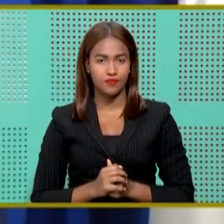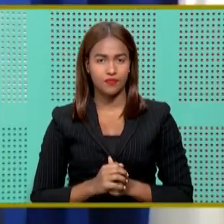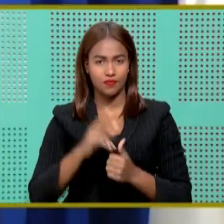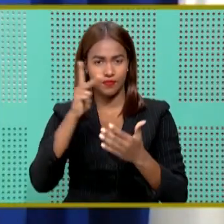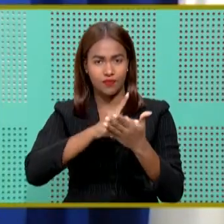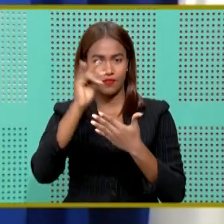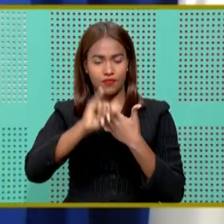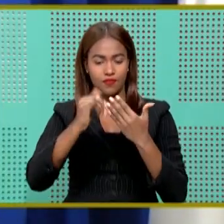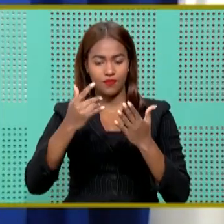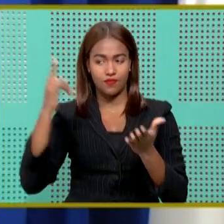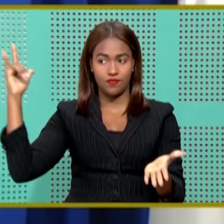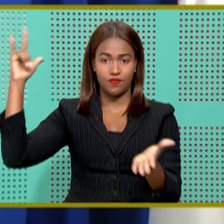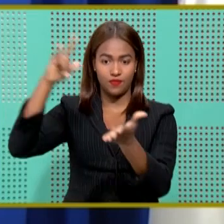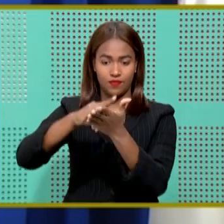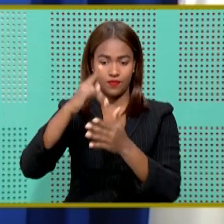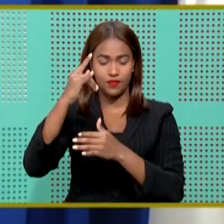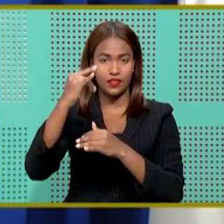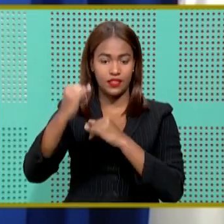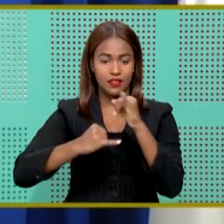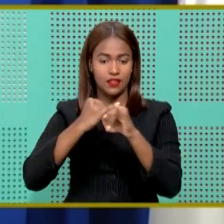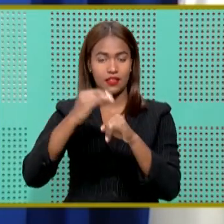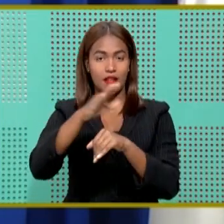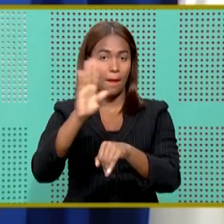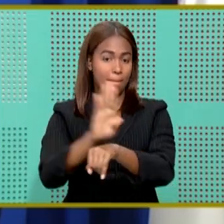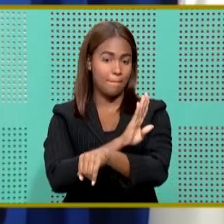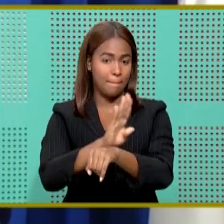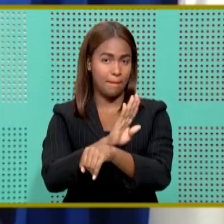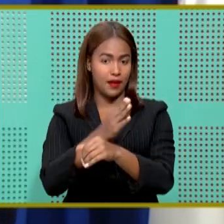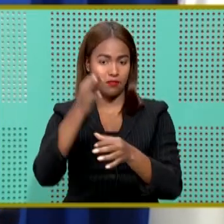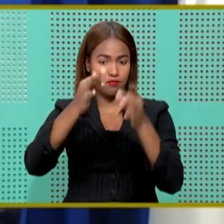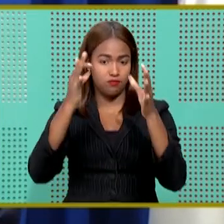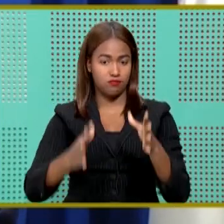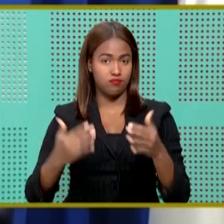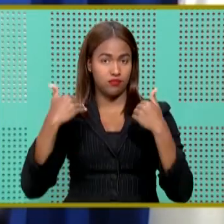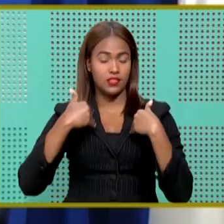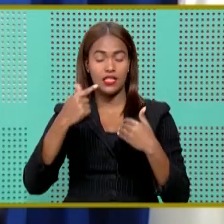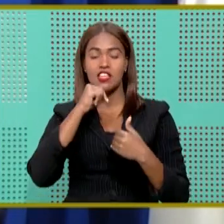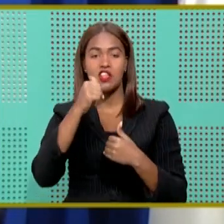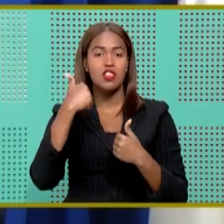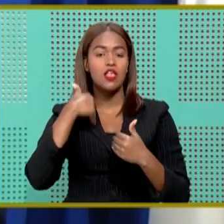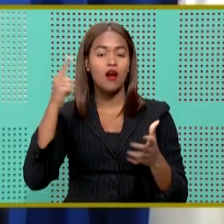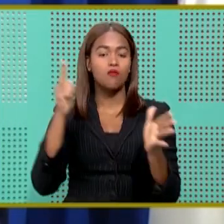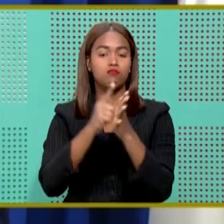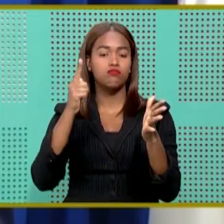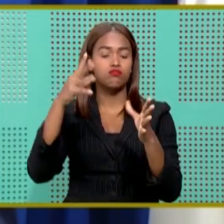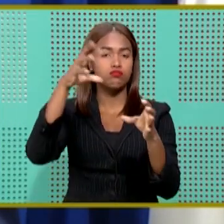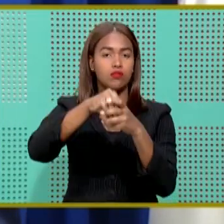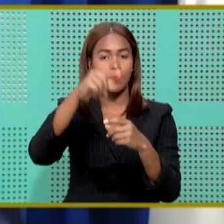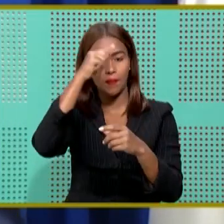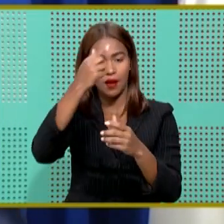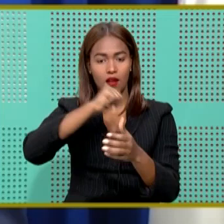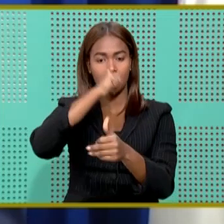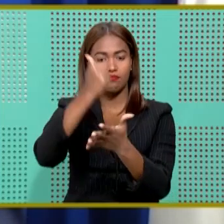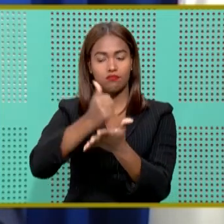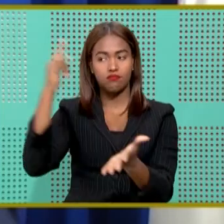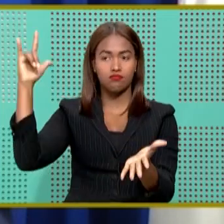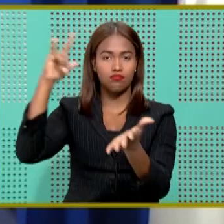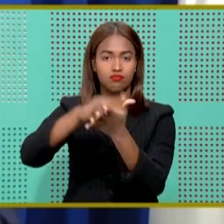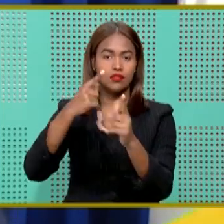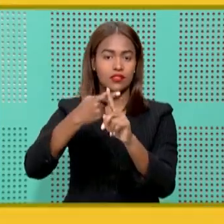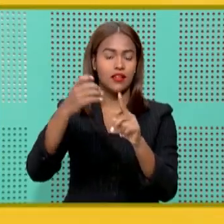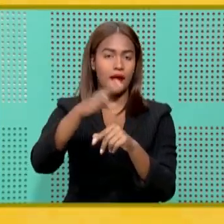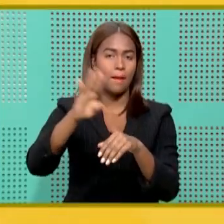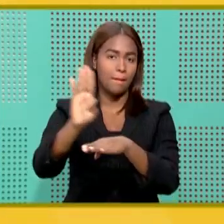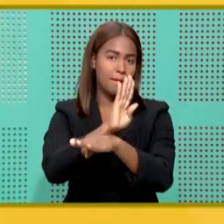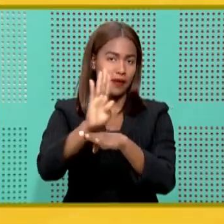proyecto Aeropuerto Internacional de Bávaro. Consultor jurídico asegura no hay impedimento legal para aprobación aeropuerto en Bávaro.